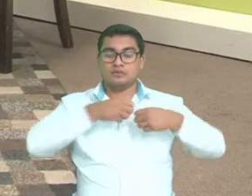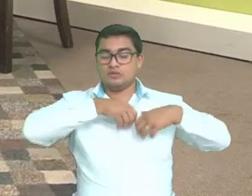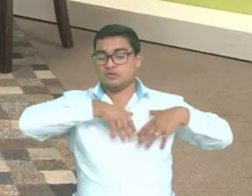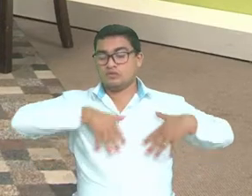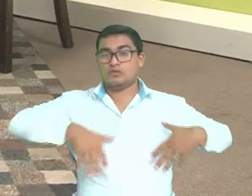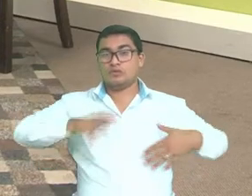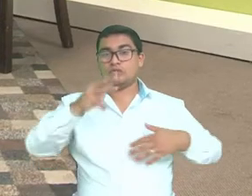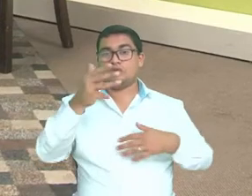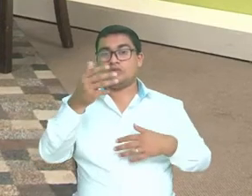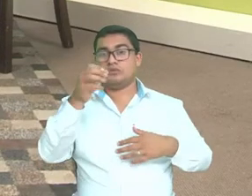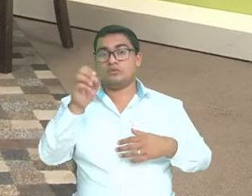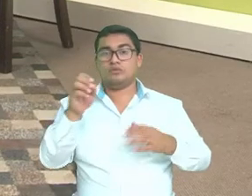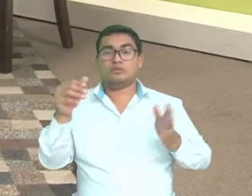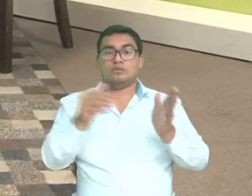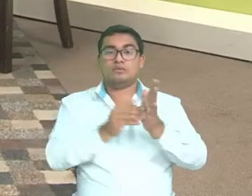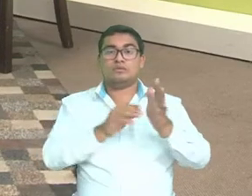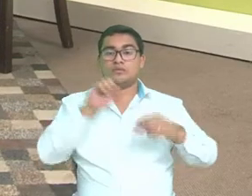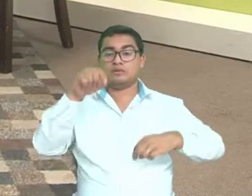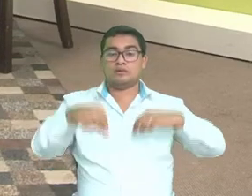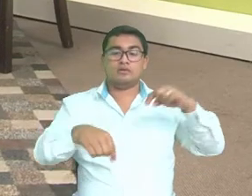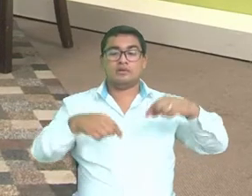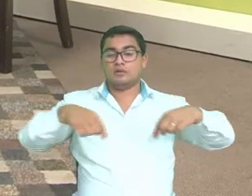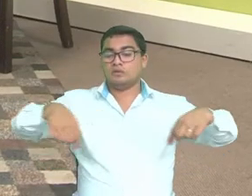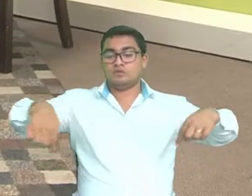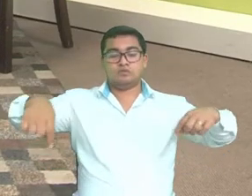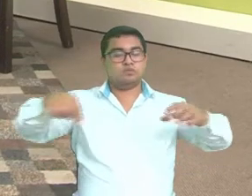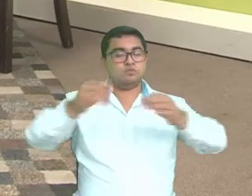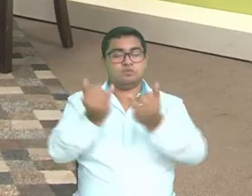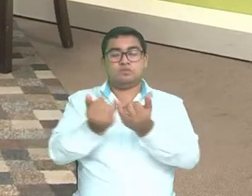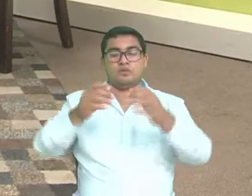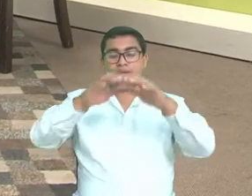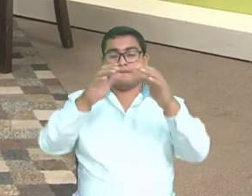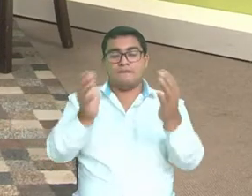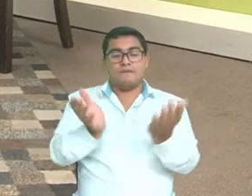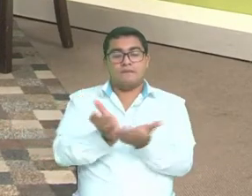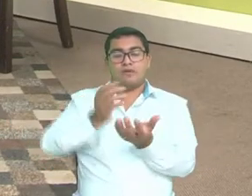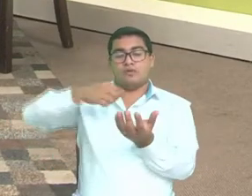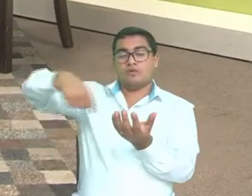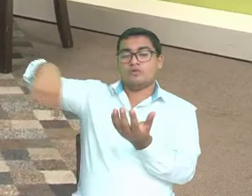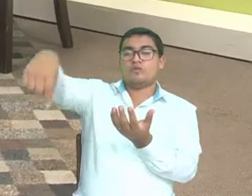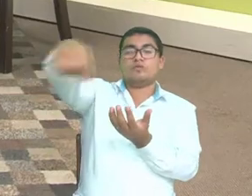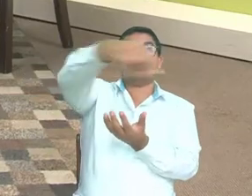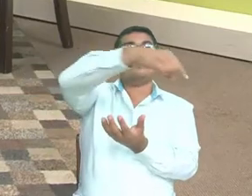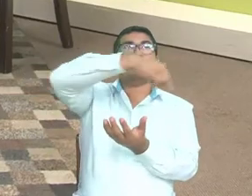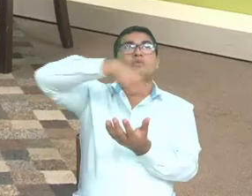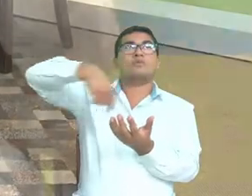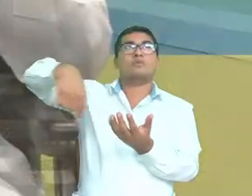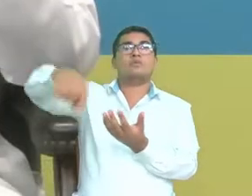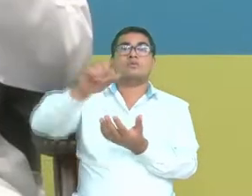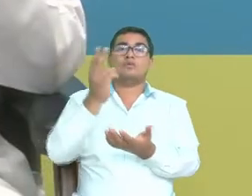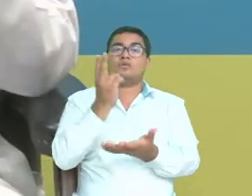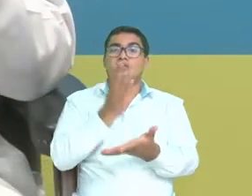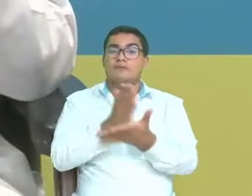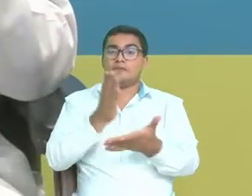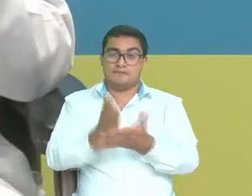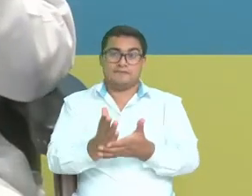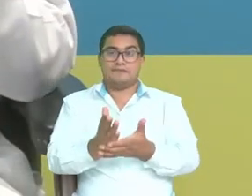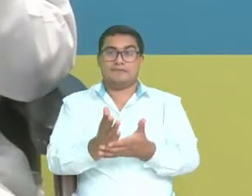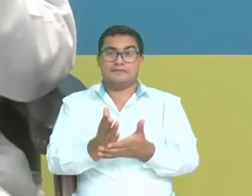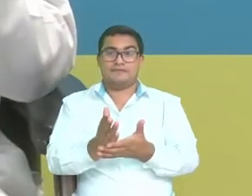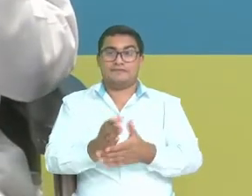kilómetros. Es decir, si unimos todas tus venas y te lo pondríamos, darías con él dos vueltas a la circunferencia de la Tierra,